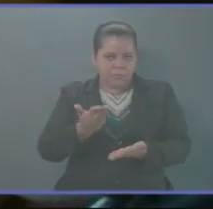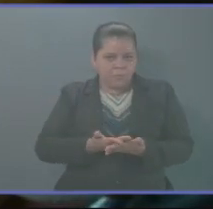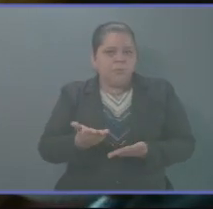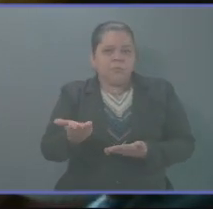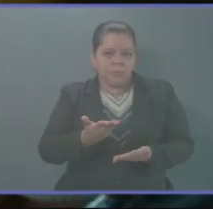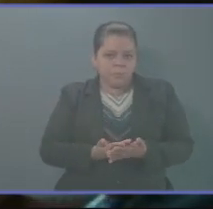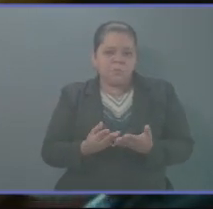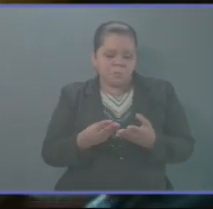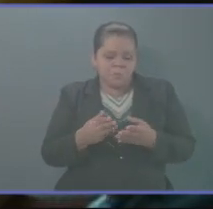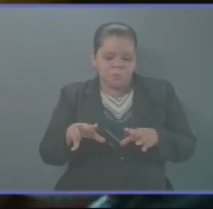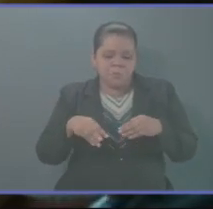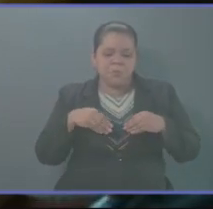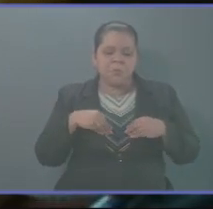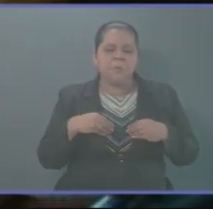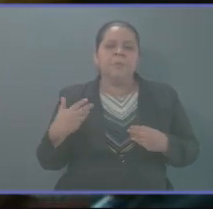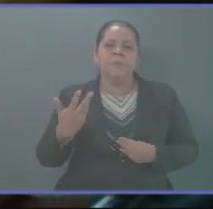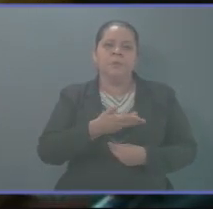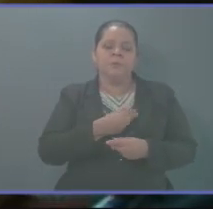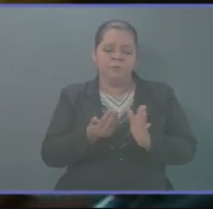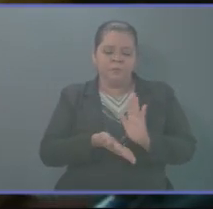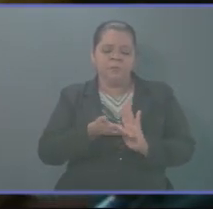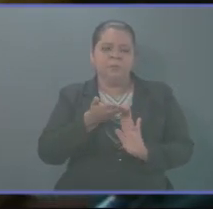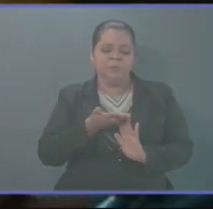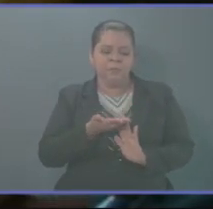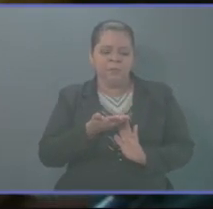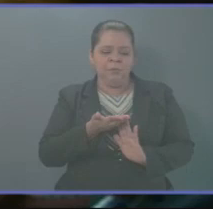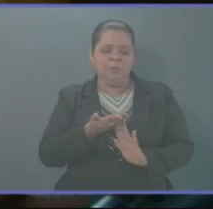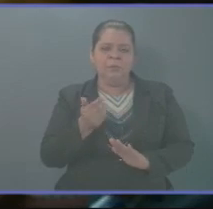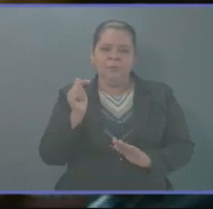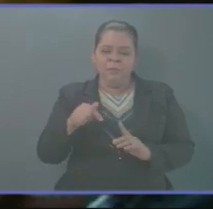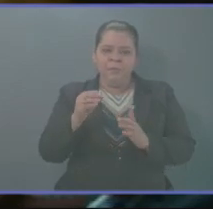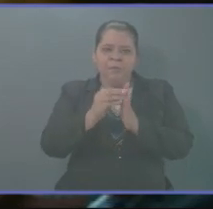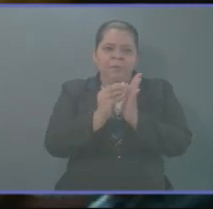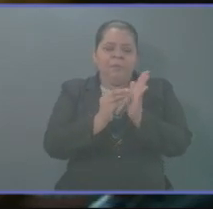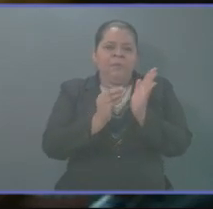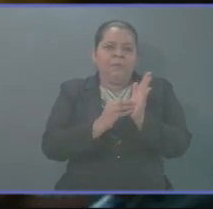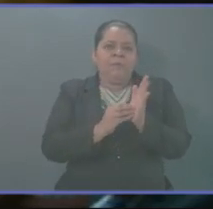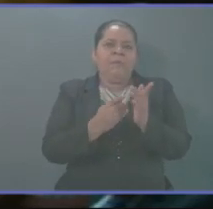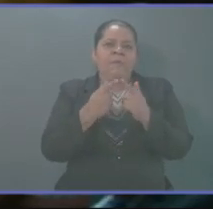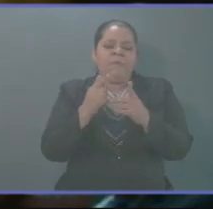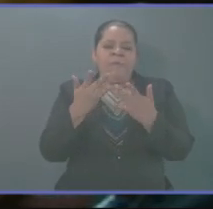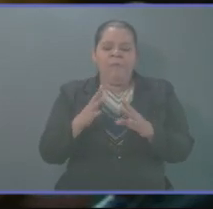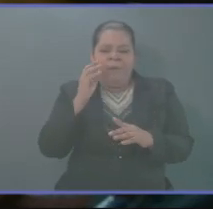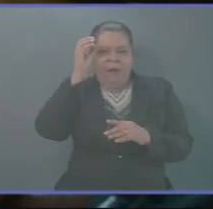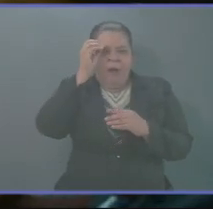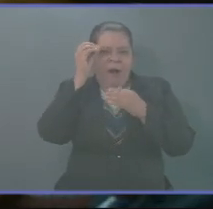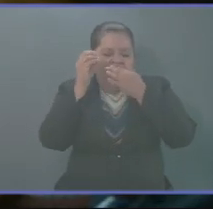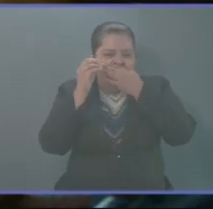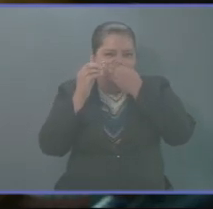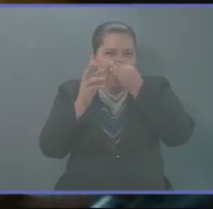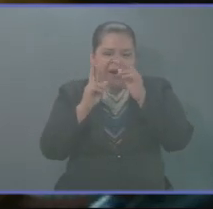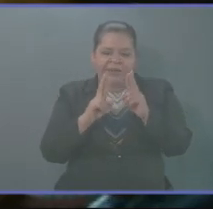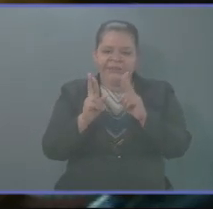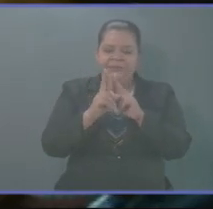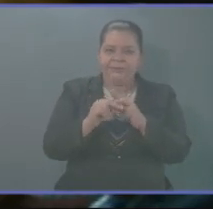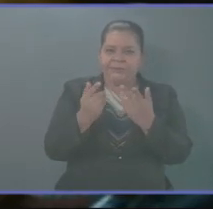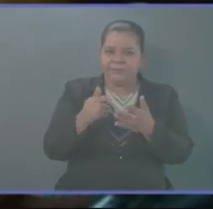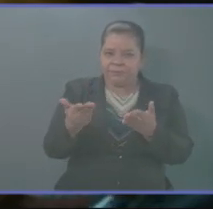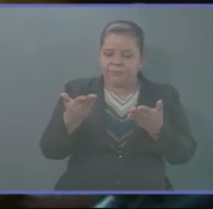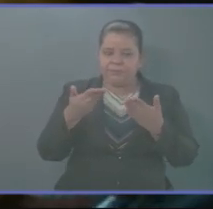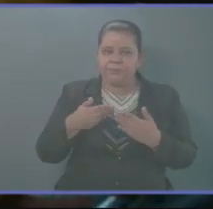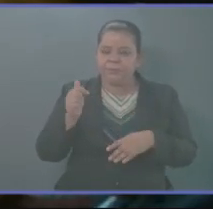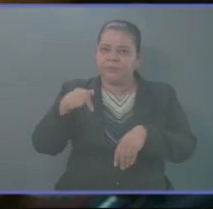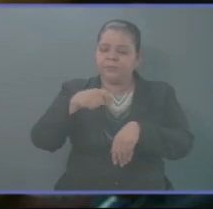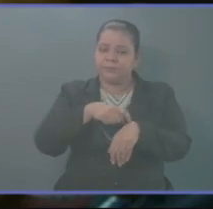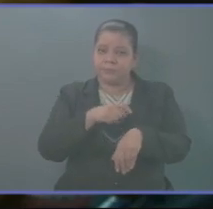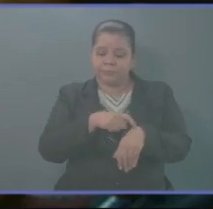esta comisión para poder desarrollar en el fondo una posición o reformas que vengan en este